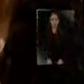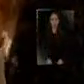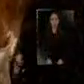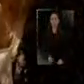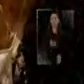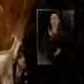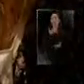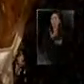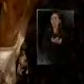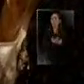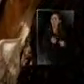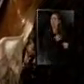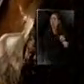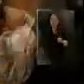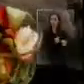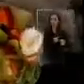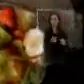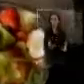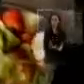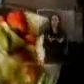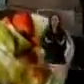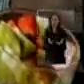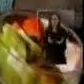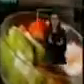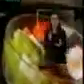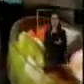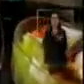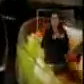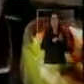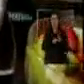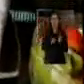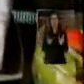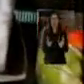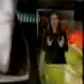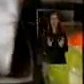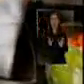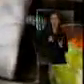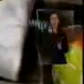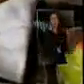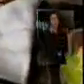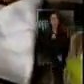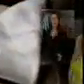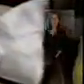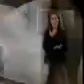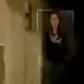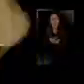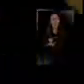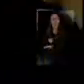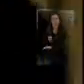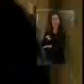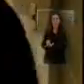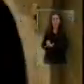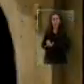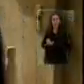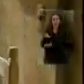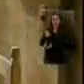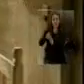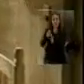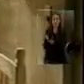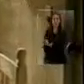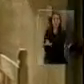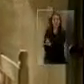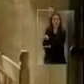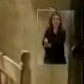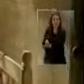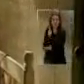sana. Cuando se trata de cocinar productos frescos, Mónica no tiene problemas. Pero cuando le toca comprar alimentos envasados,